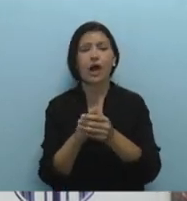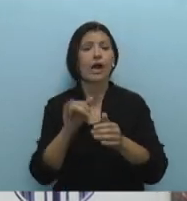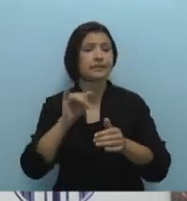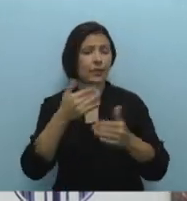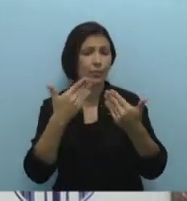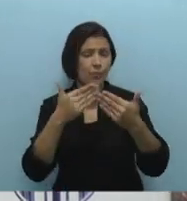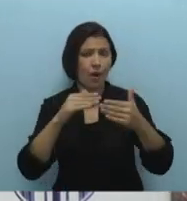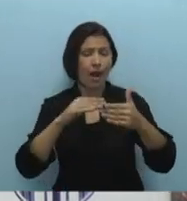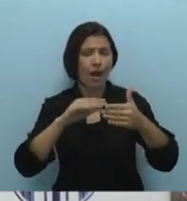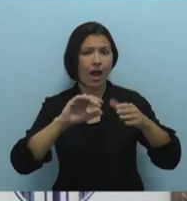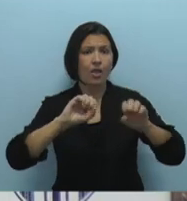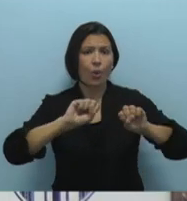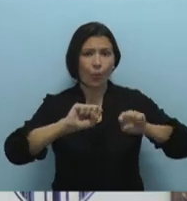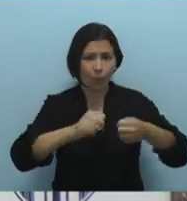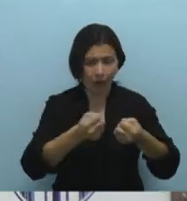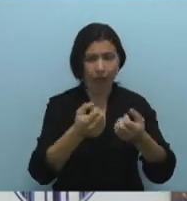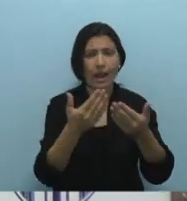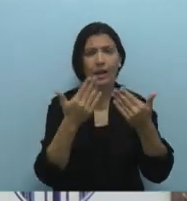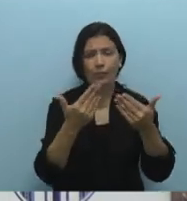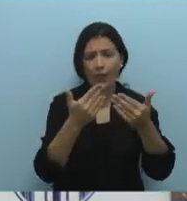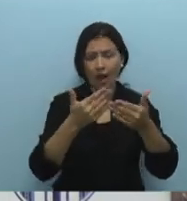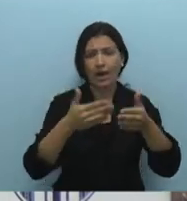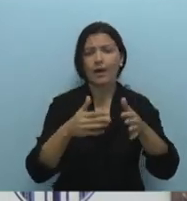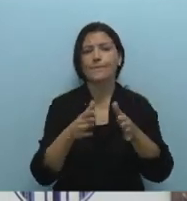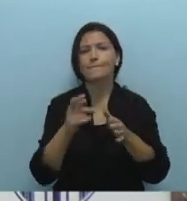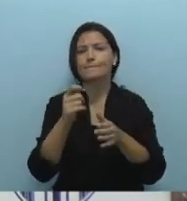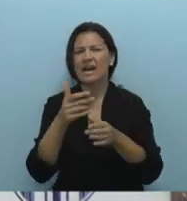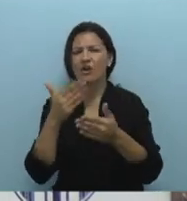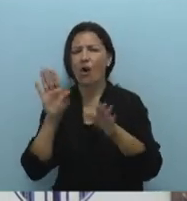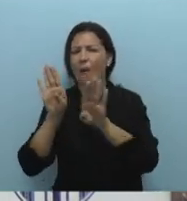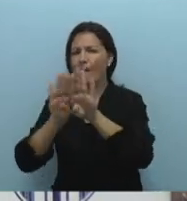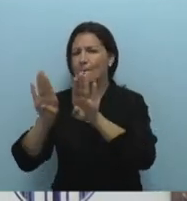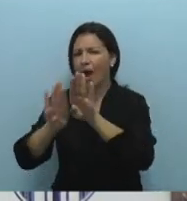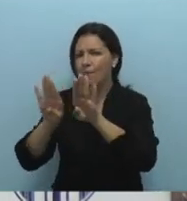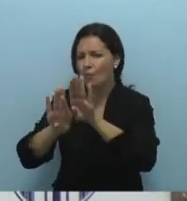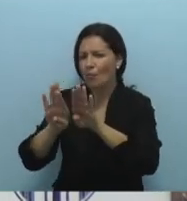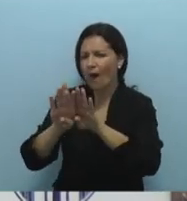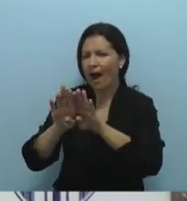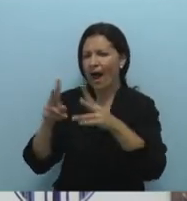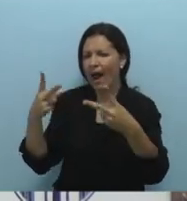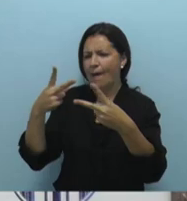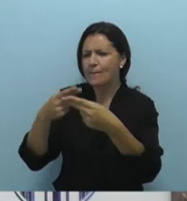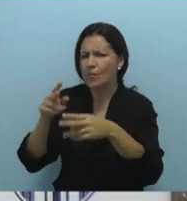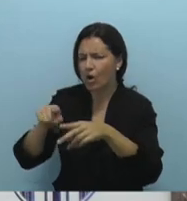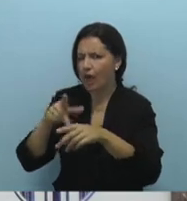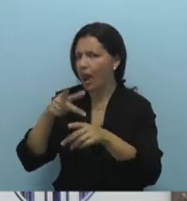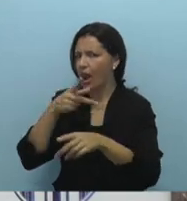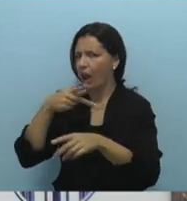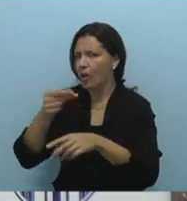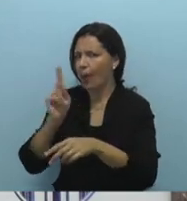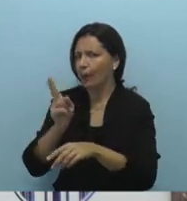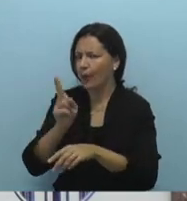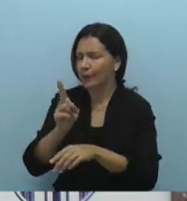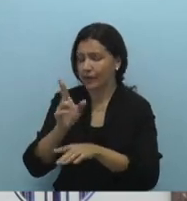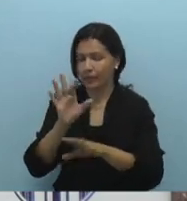huelga legítima por parte del trabajador ni de la actividad sindical en general. Este proyecto está